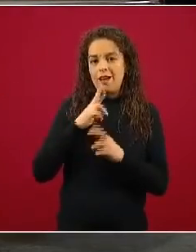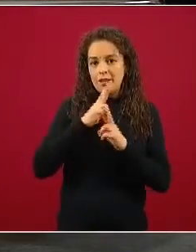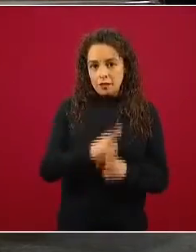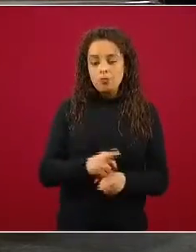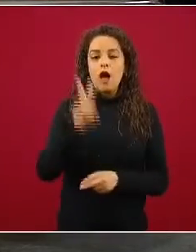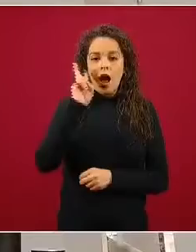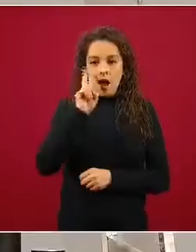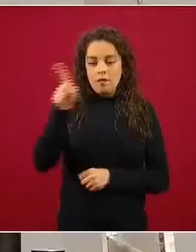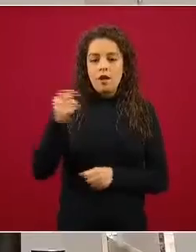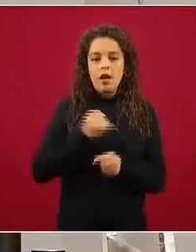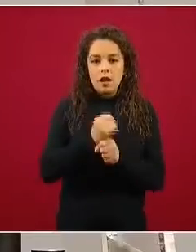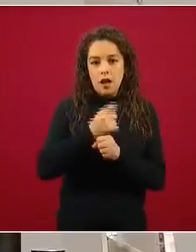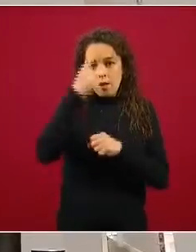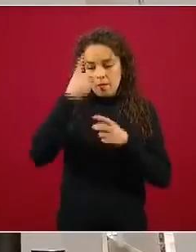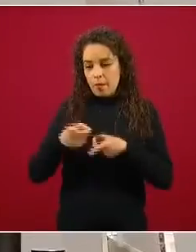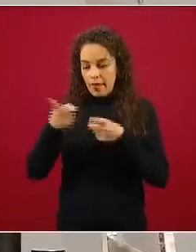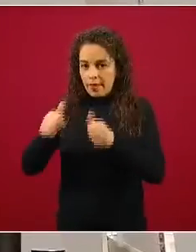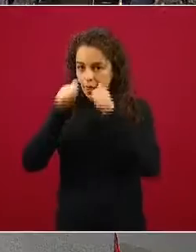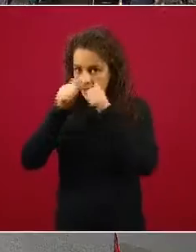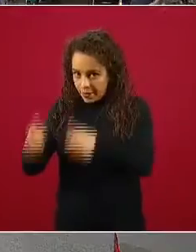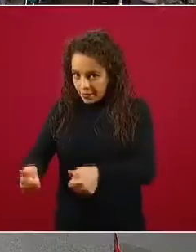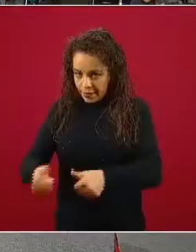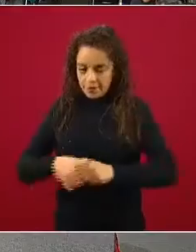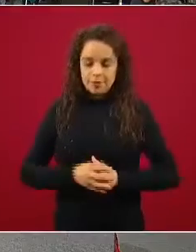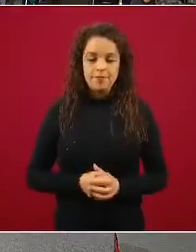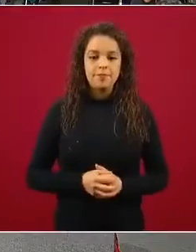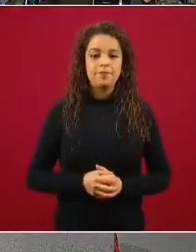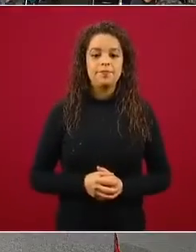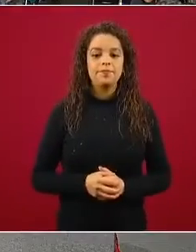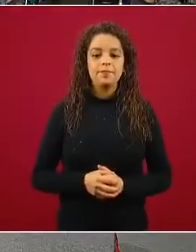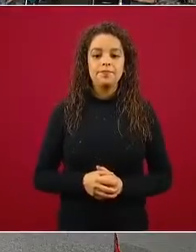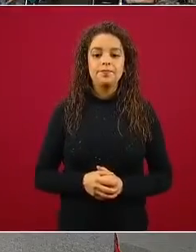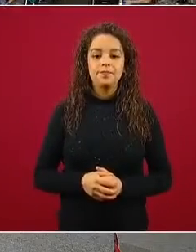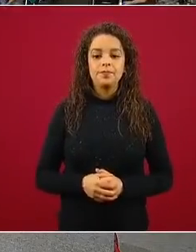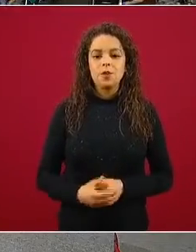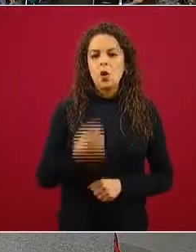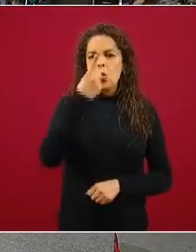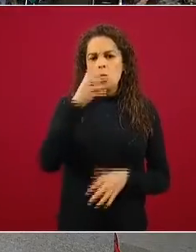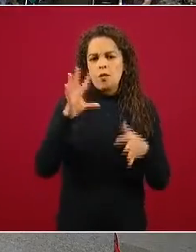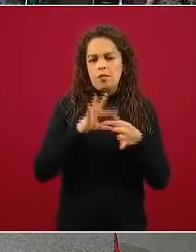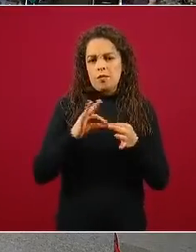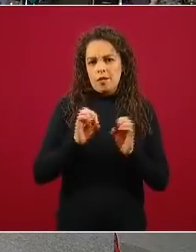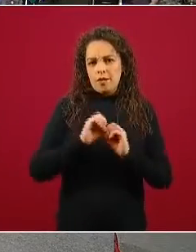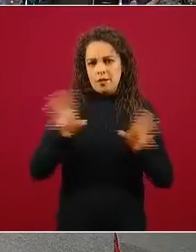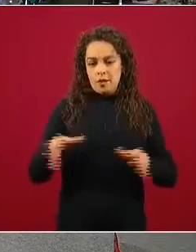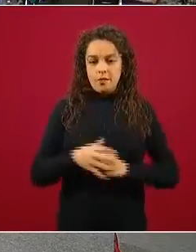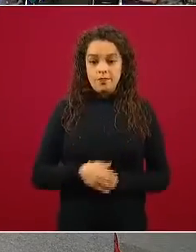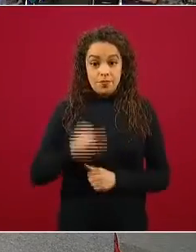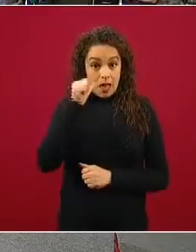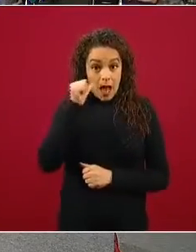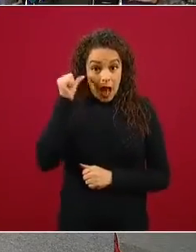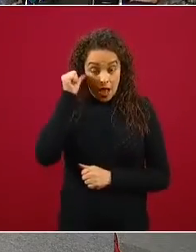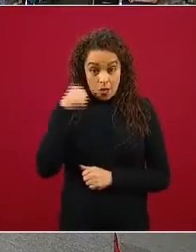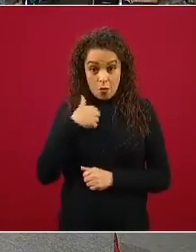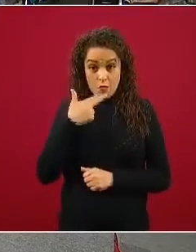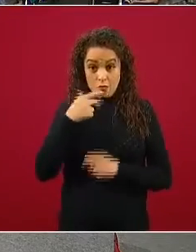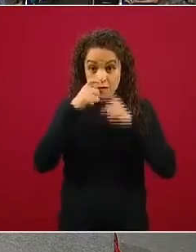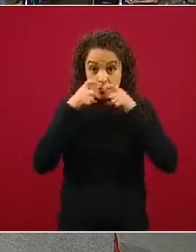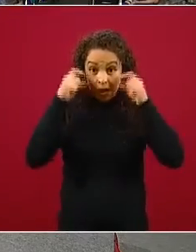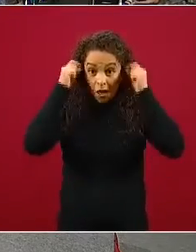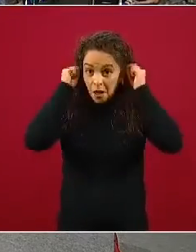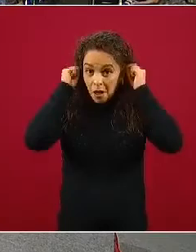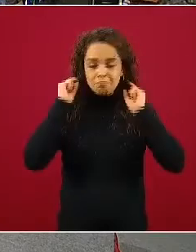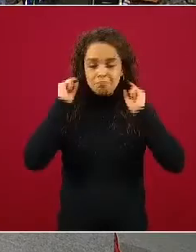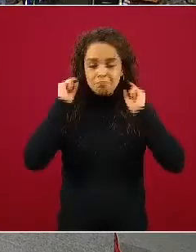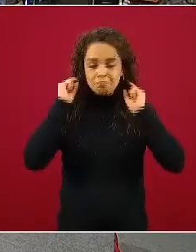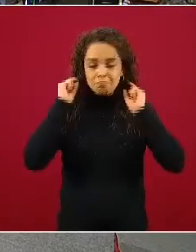caso. Secretario. Pues nada más una aclaración, no es desde ayer que uso el cubrebocas, le consta